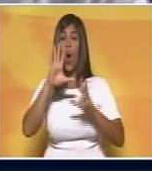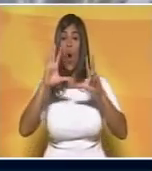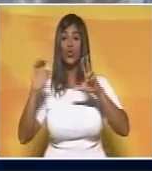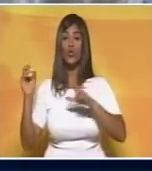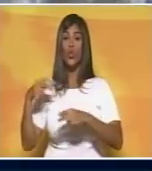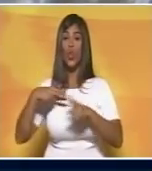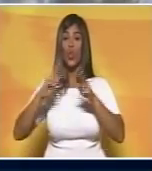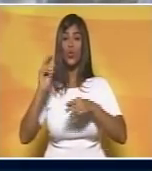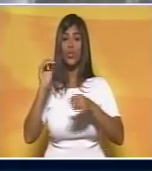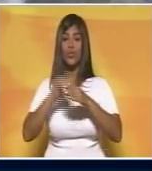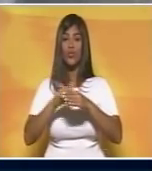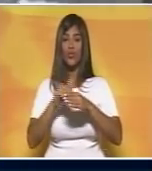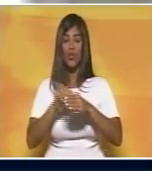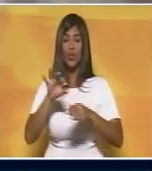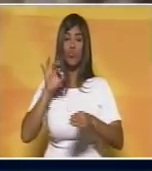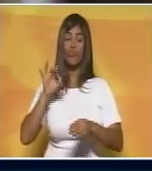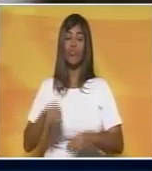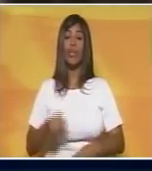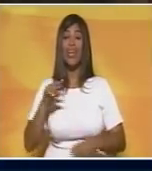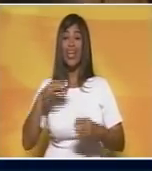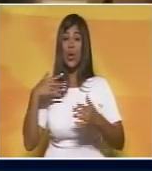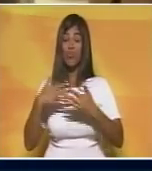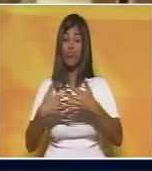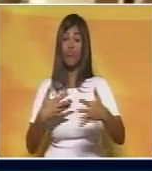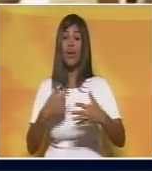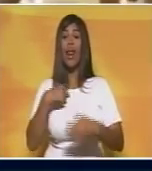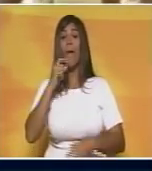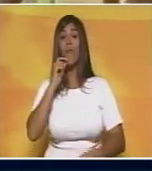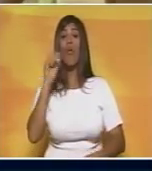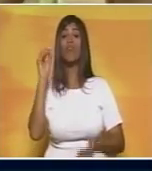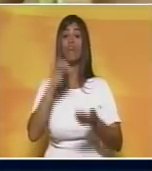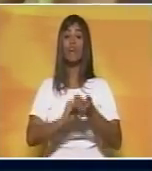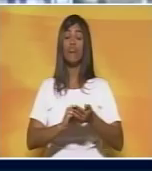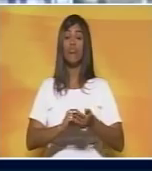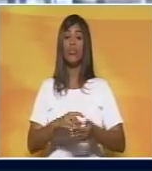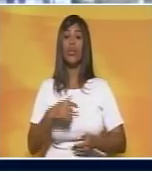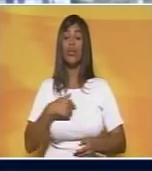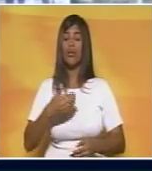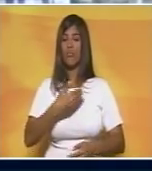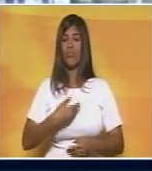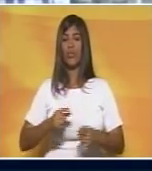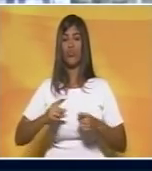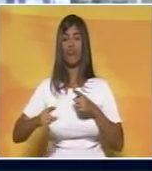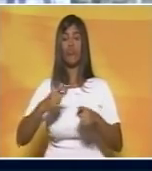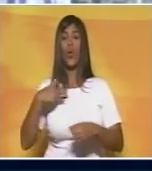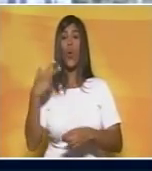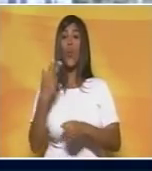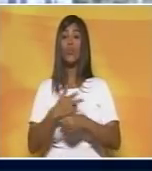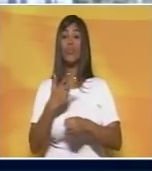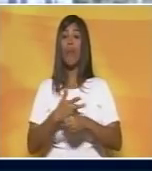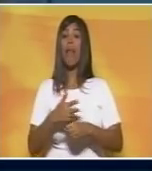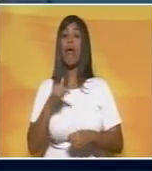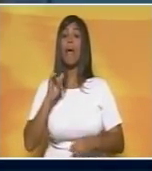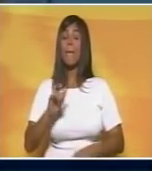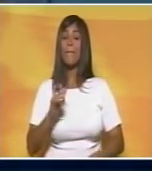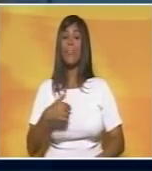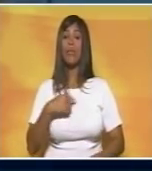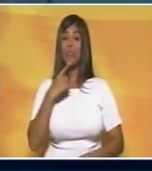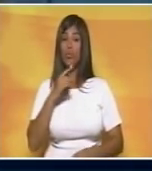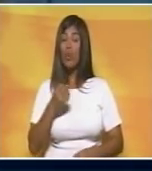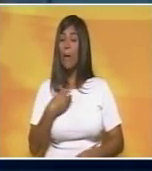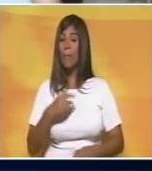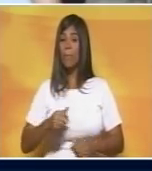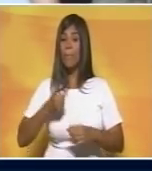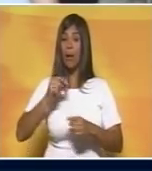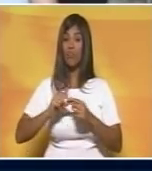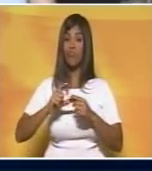519.812 votos. Con esta tendencia, Torres, que busca por tercera vez en la primera magistratura de Guatemala, no alcanzaría la mayoría suficiente